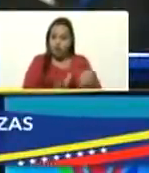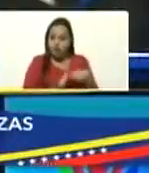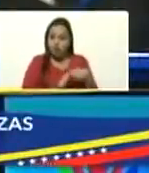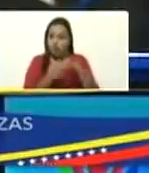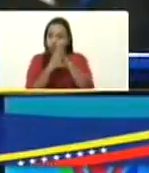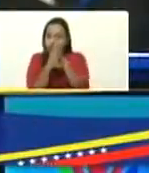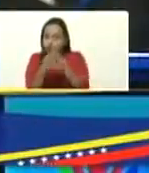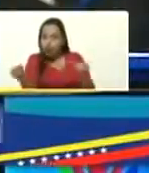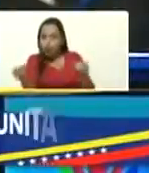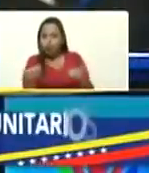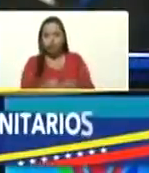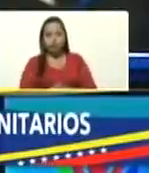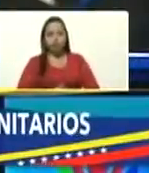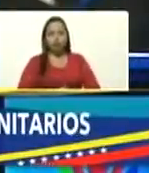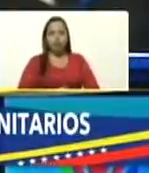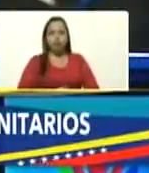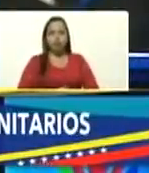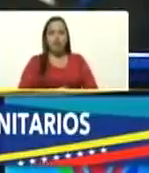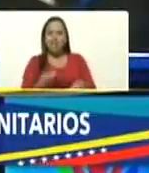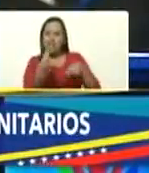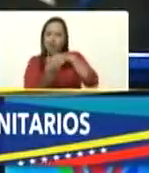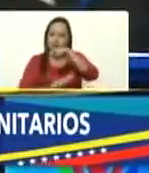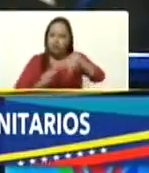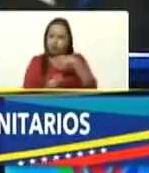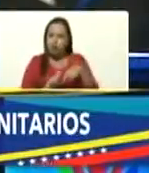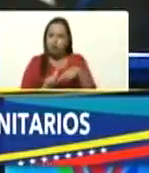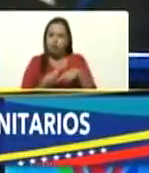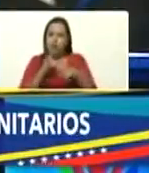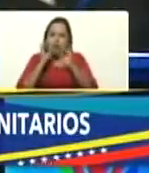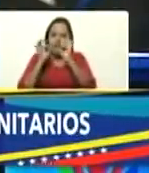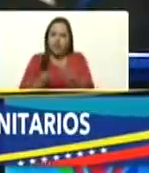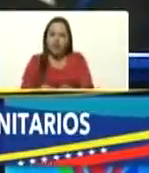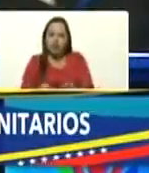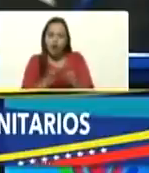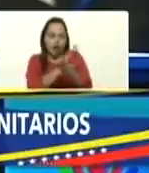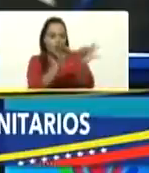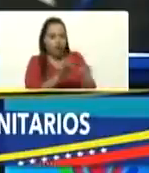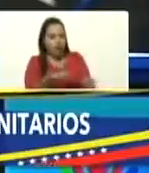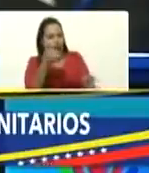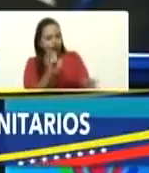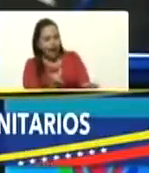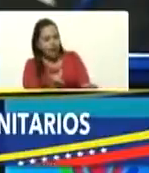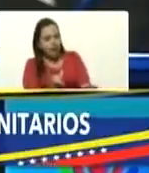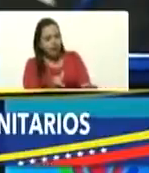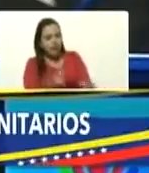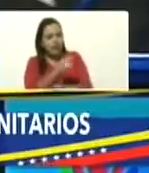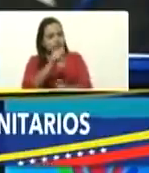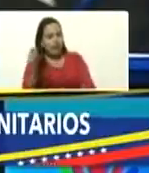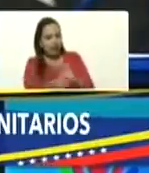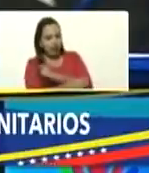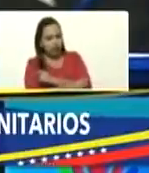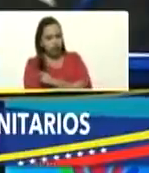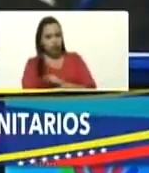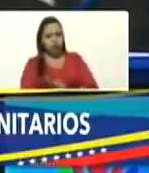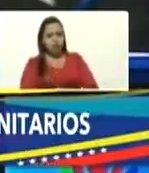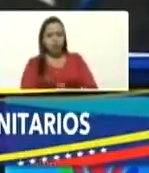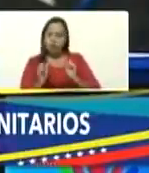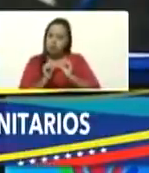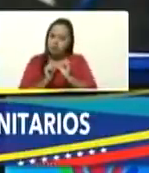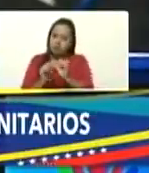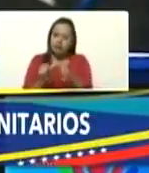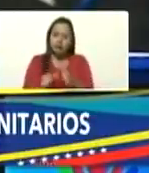revolucionarlo todo. Una revolución de verdad es aquella que tiene el poder del cambio